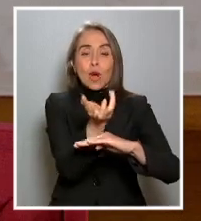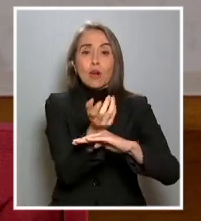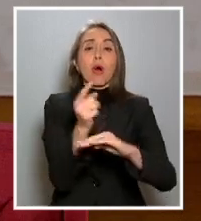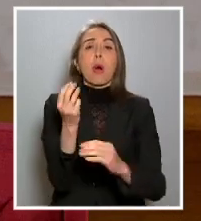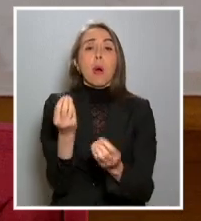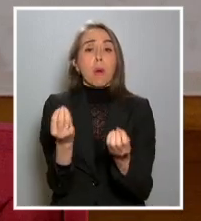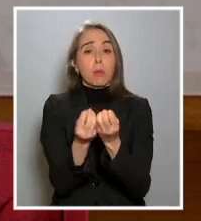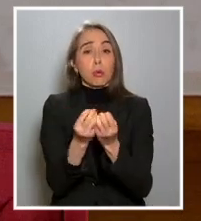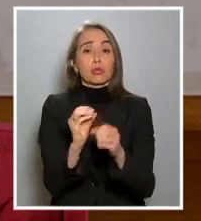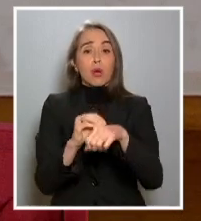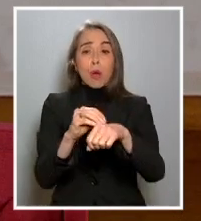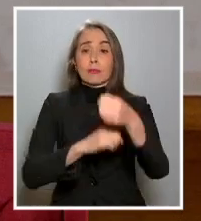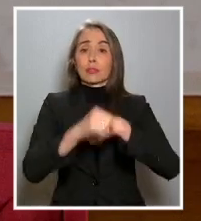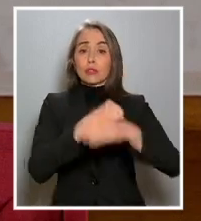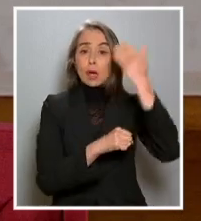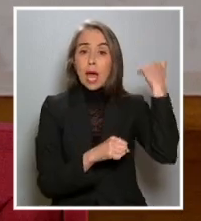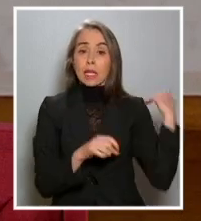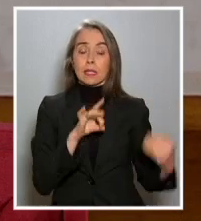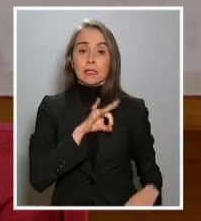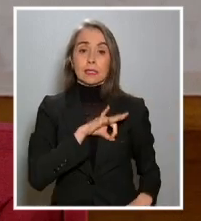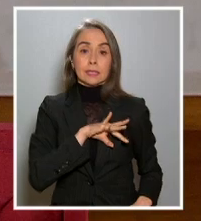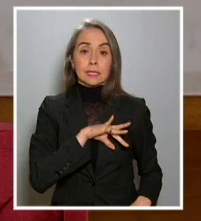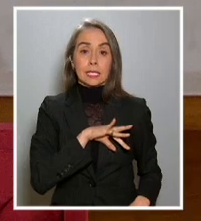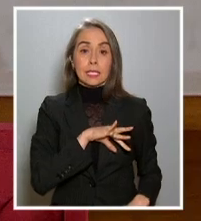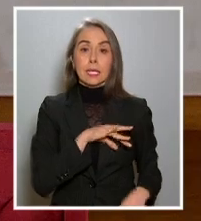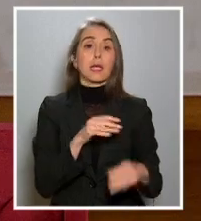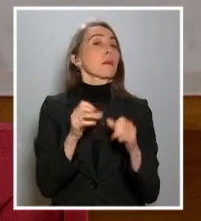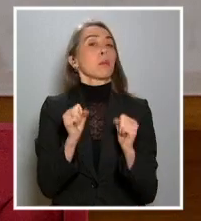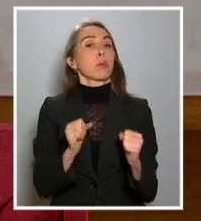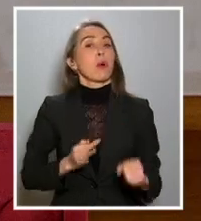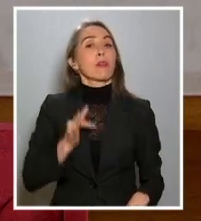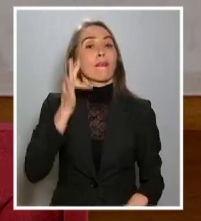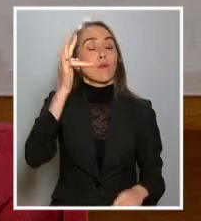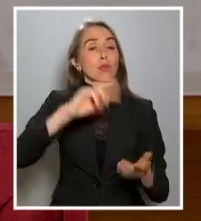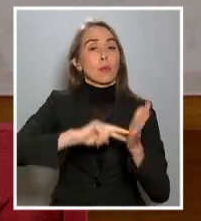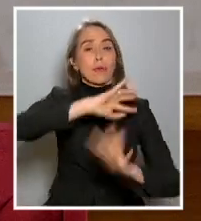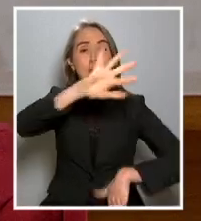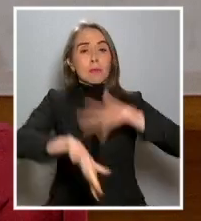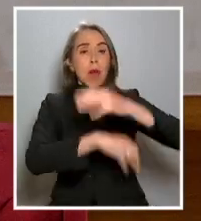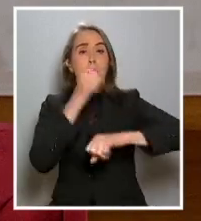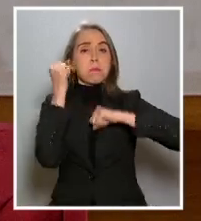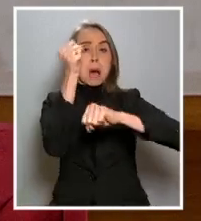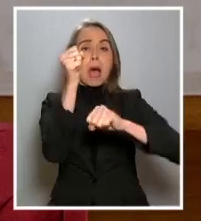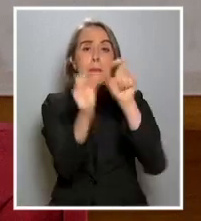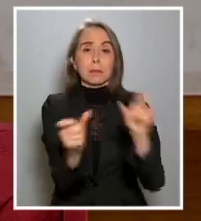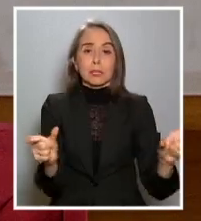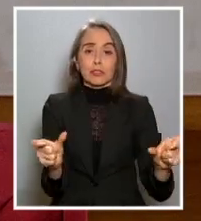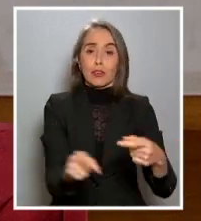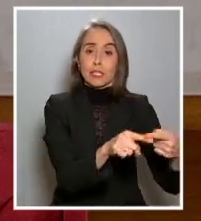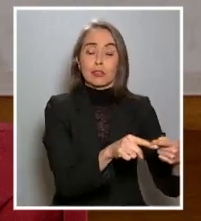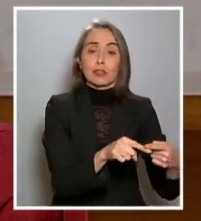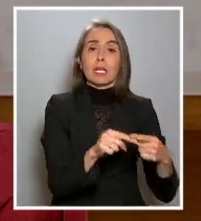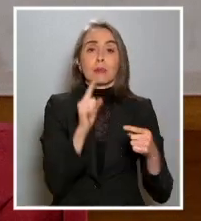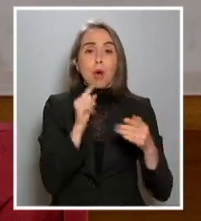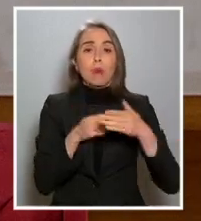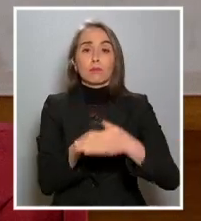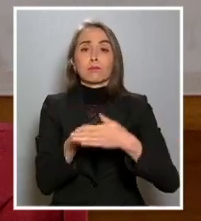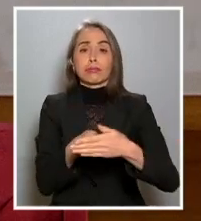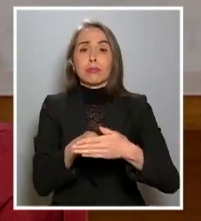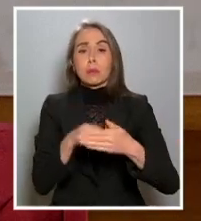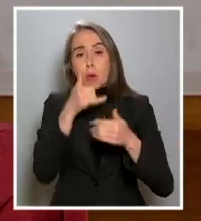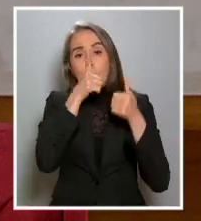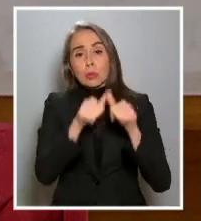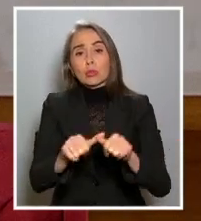advirtieron años atrás. En Chile podría sobrevenir una explosión social si es que no se destrababan las reformas que habían esperado